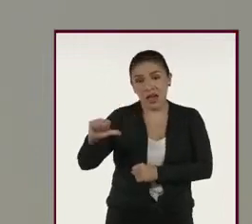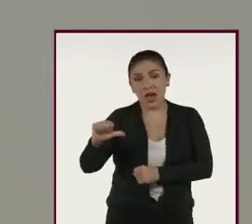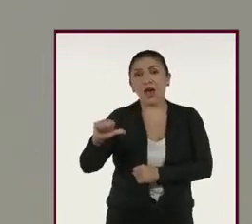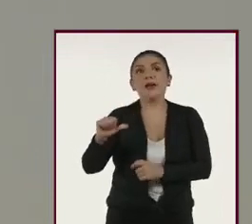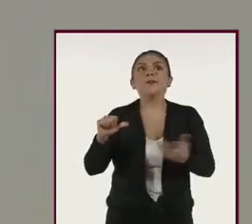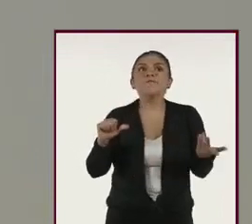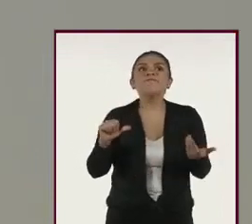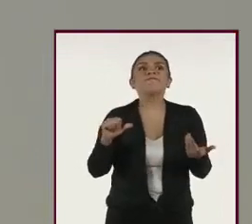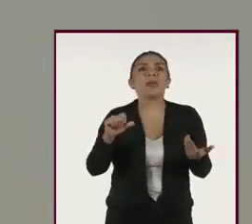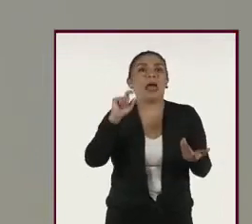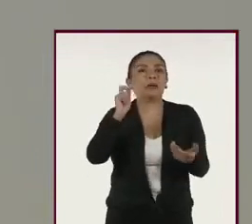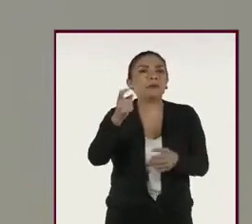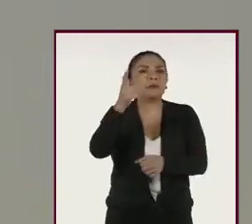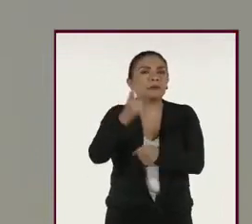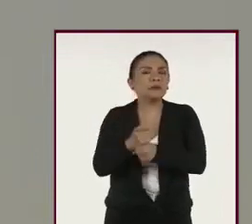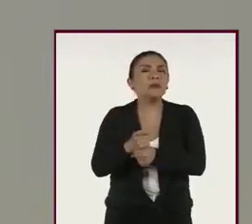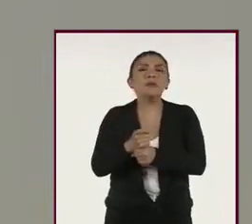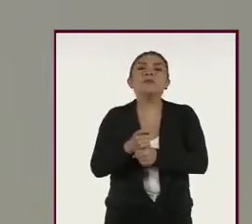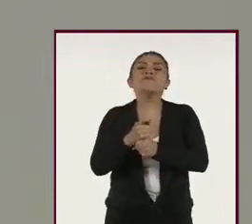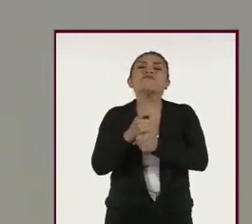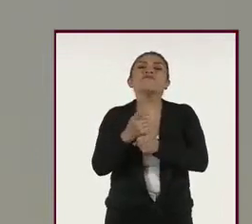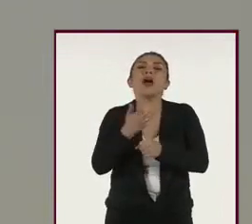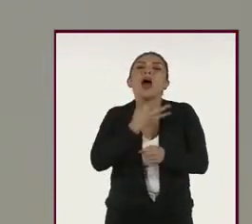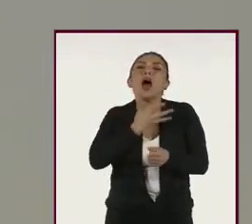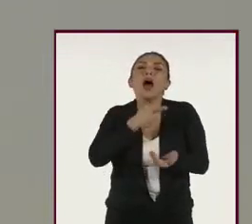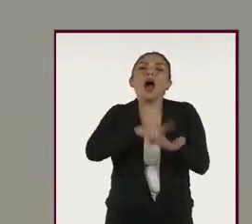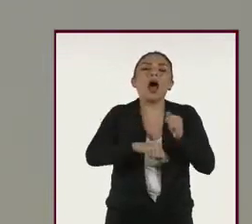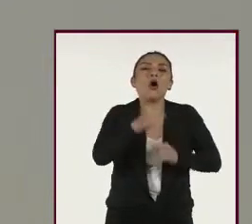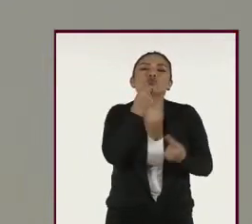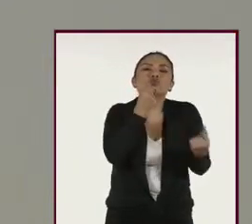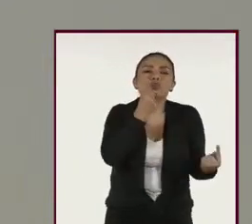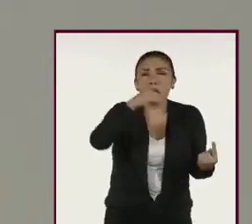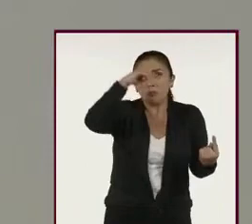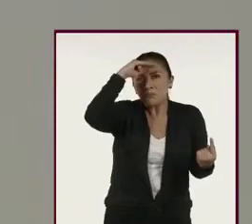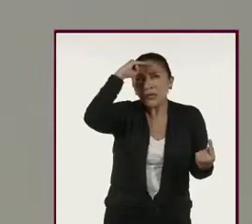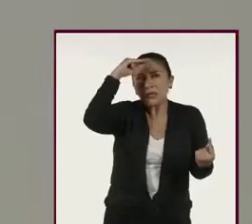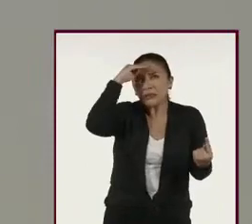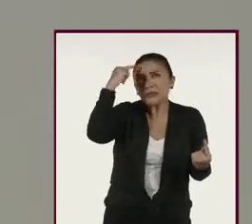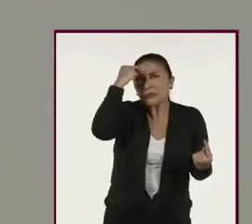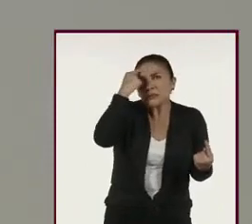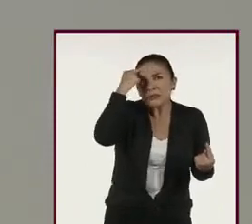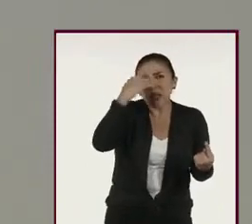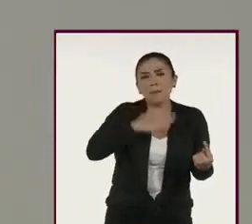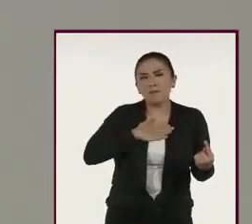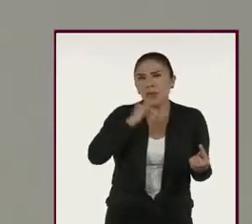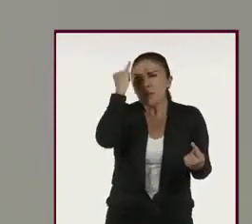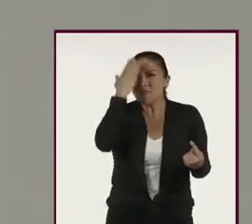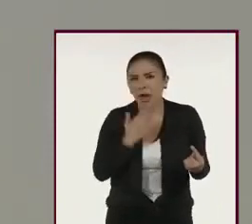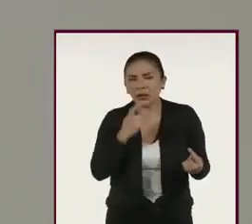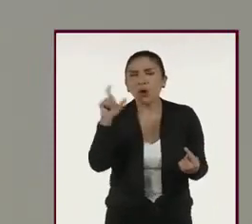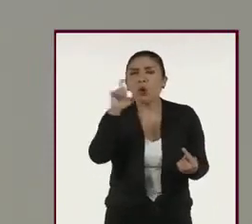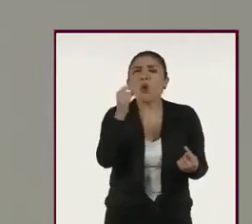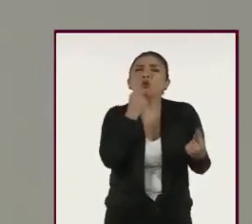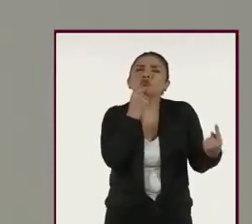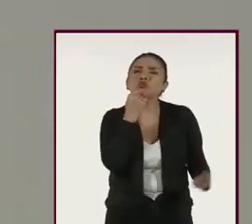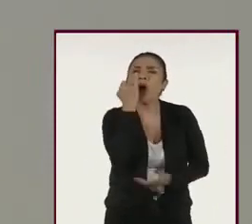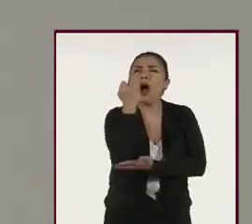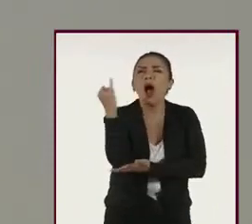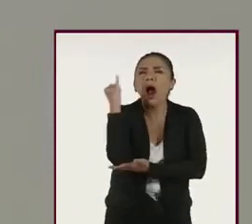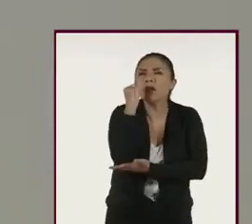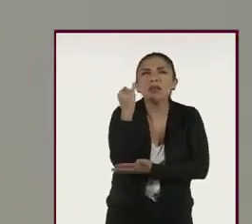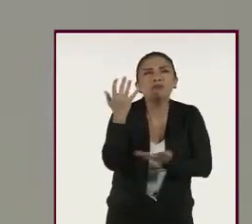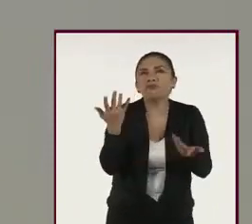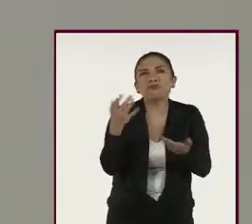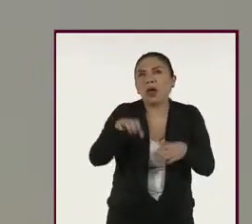que tiene que estar ya desarrollado es el pensamiento y la propia imagen. En una etapa preescolar, que estaríamos